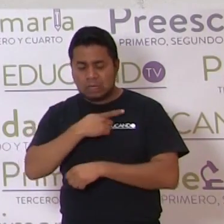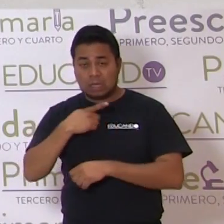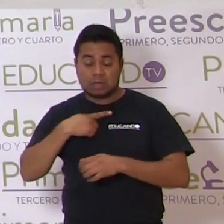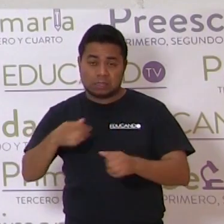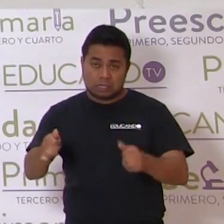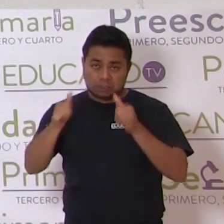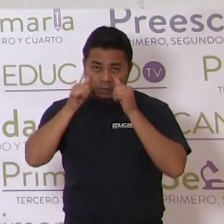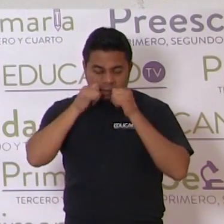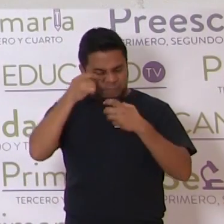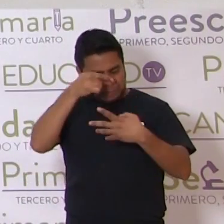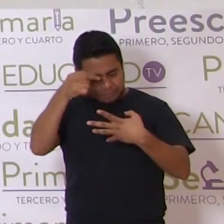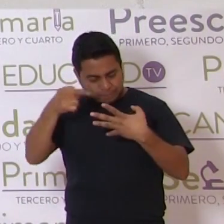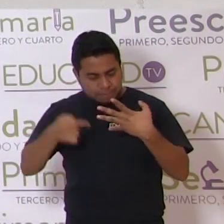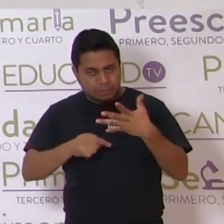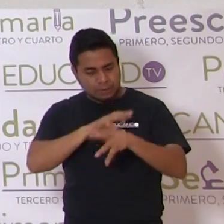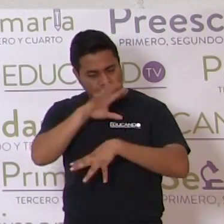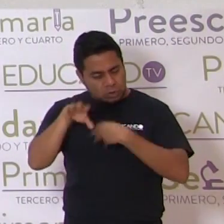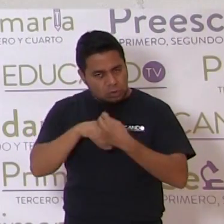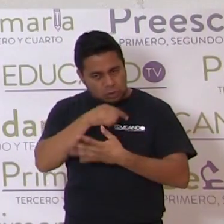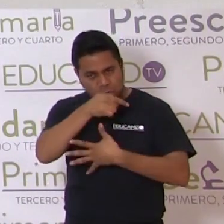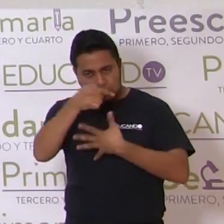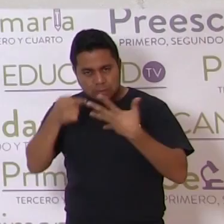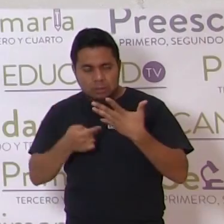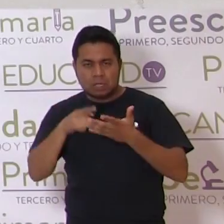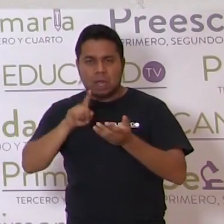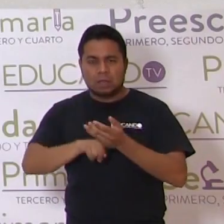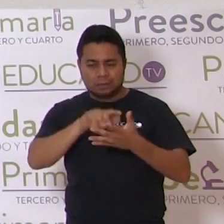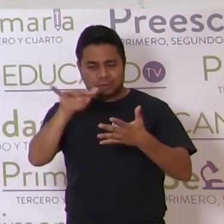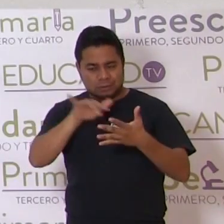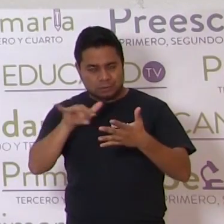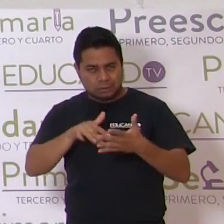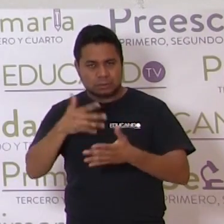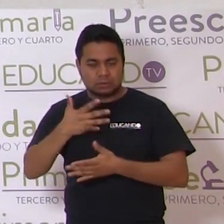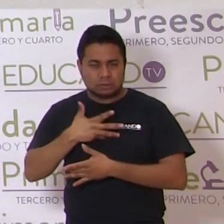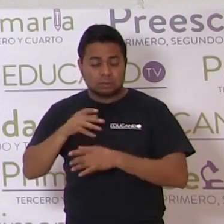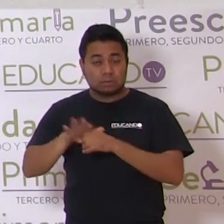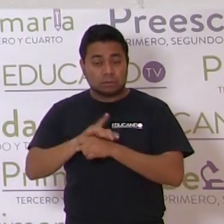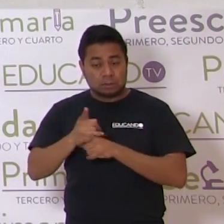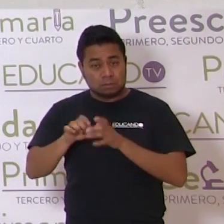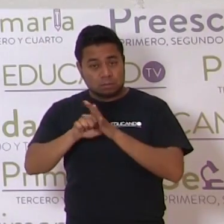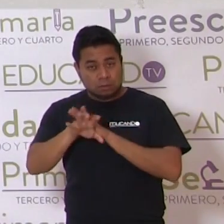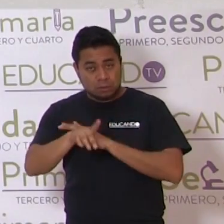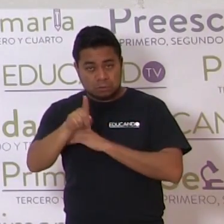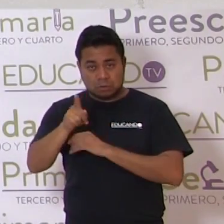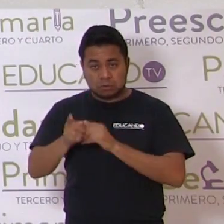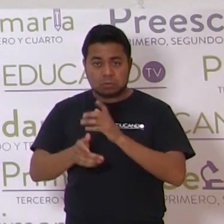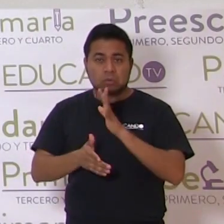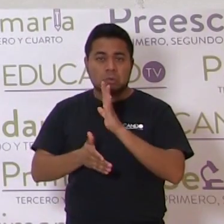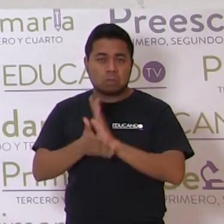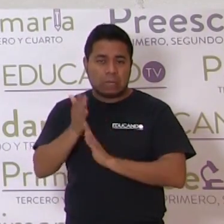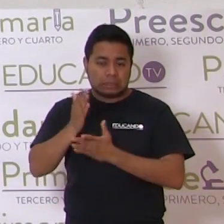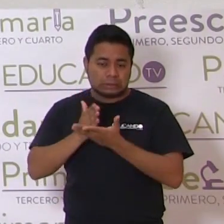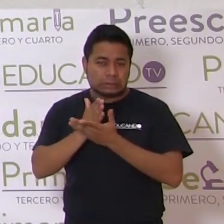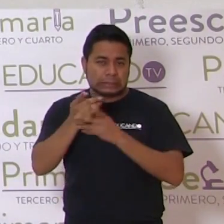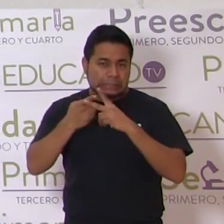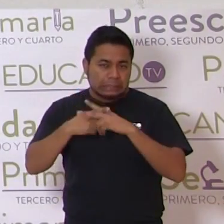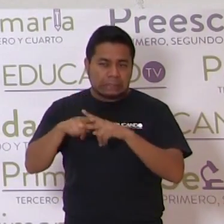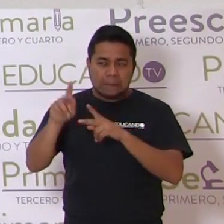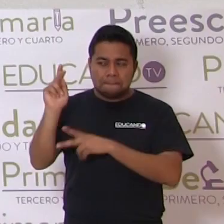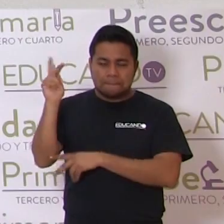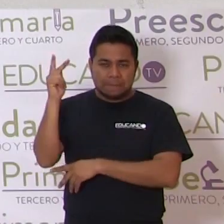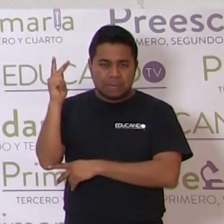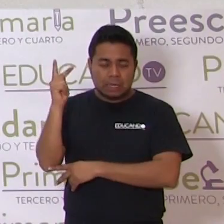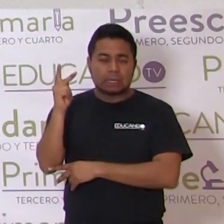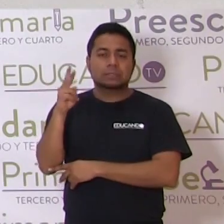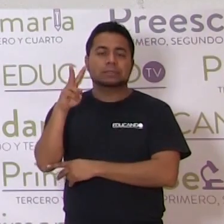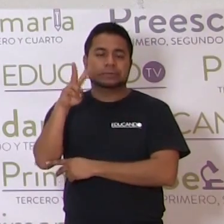en todos estos elementos que conforman un texto, porque cuando ustedes pasen a la preparatoria, igual uno va a